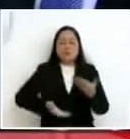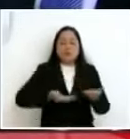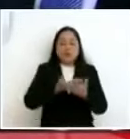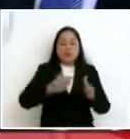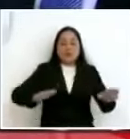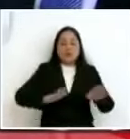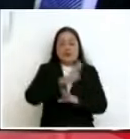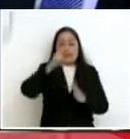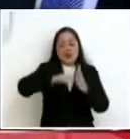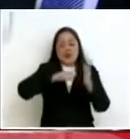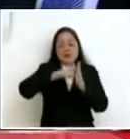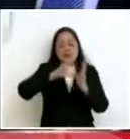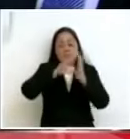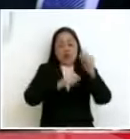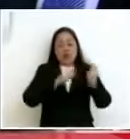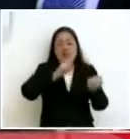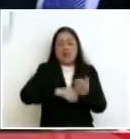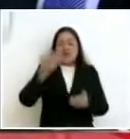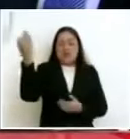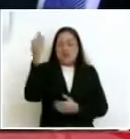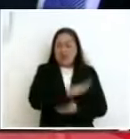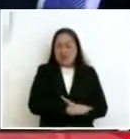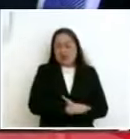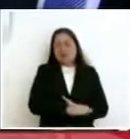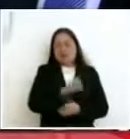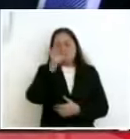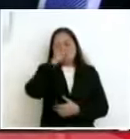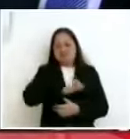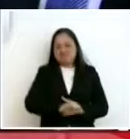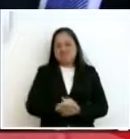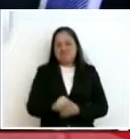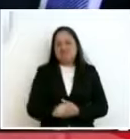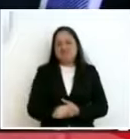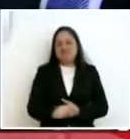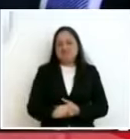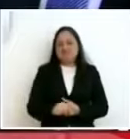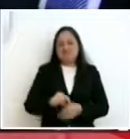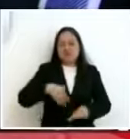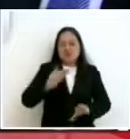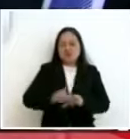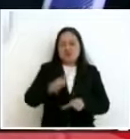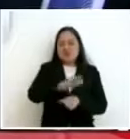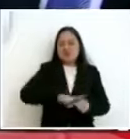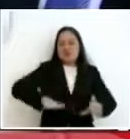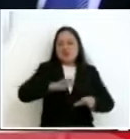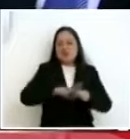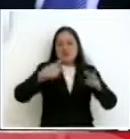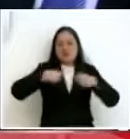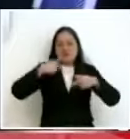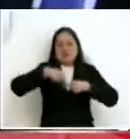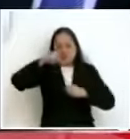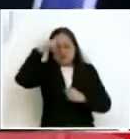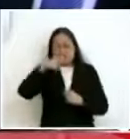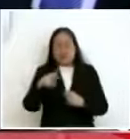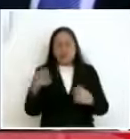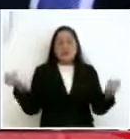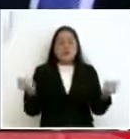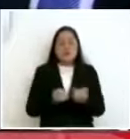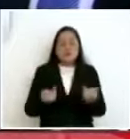reforma es un fraude. Es un fraude contra el pueblo de México y sus